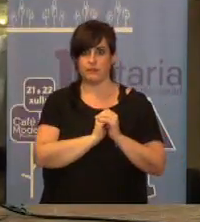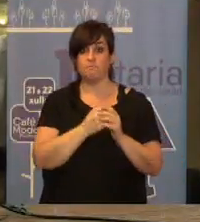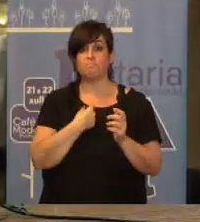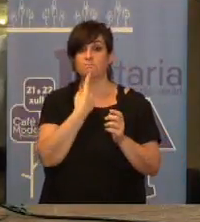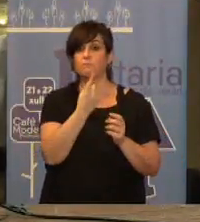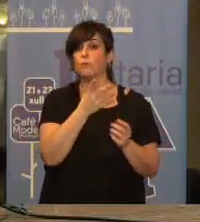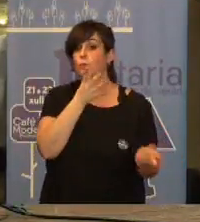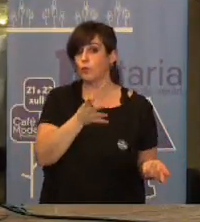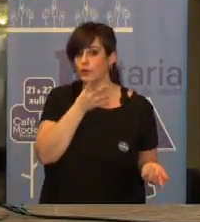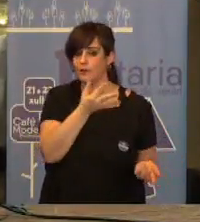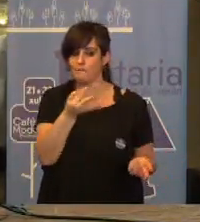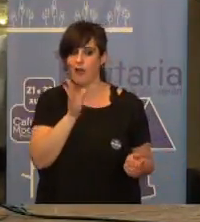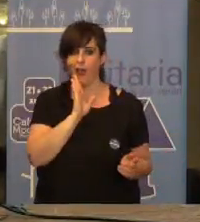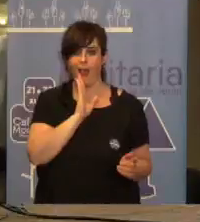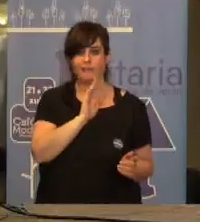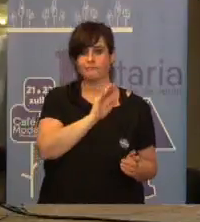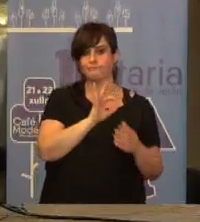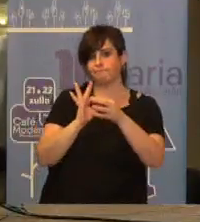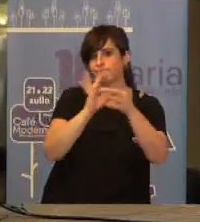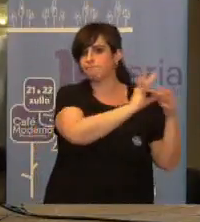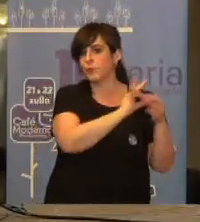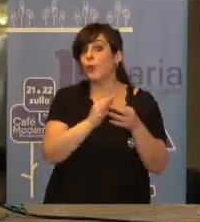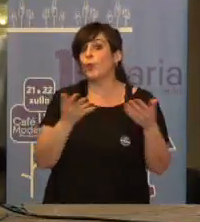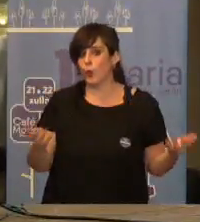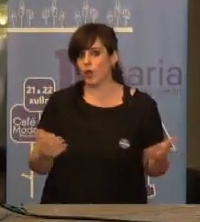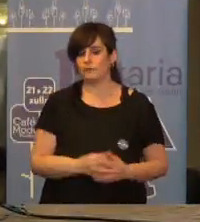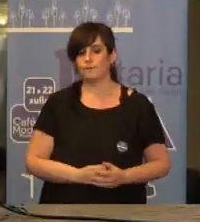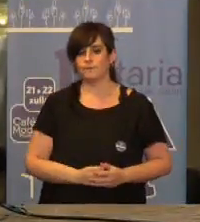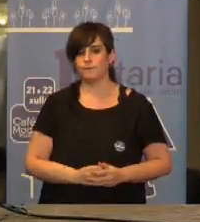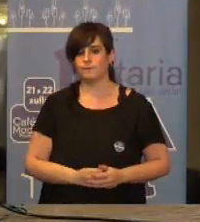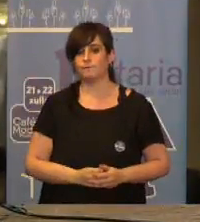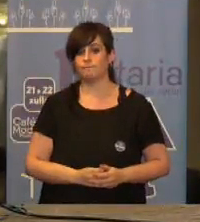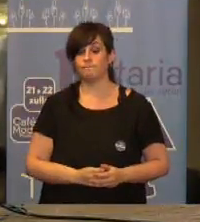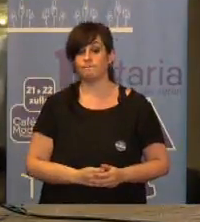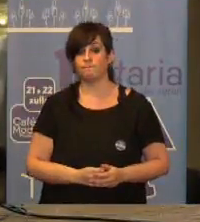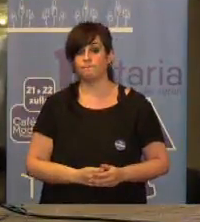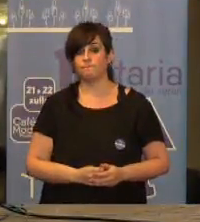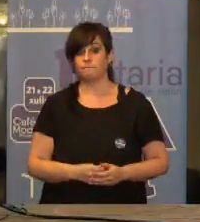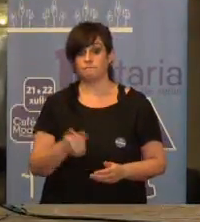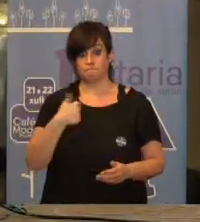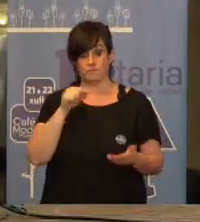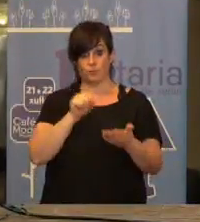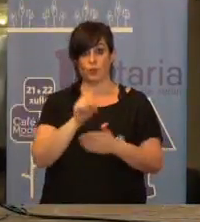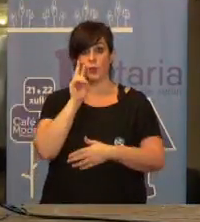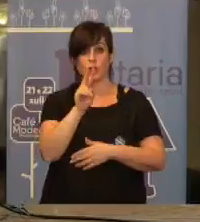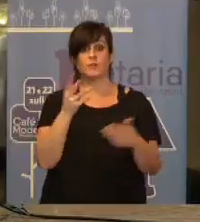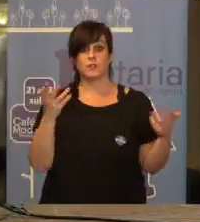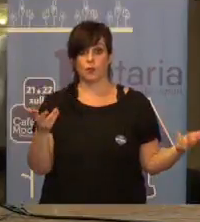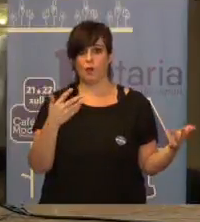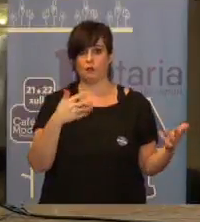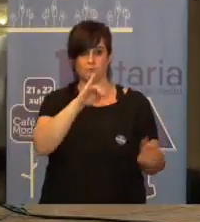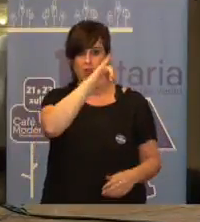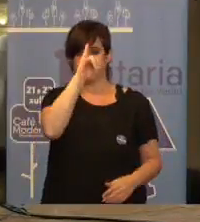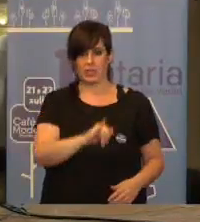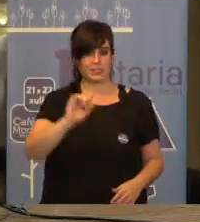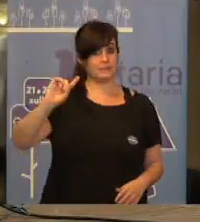ten que ver ca crisis dos marcos, ca crisis da representatividade, pois ten que ver, desde o meu punto de vista, e esta é a primeira grande crisis do que se chama